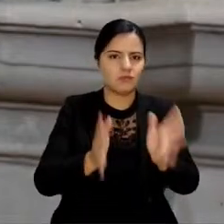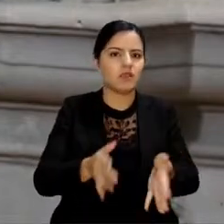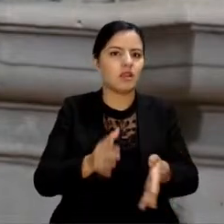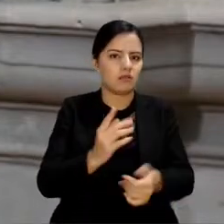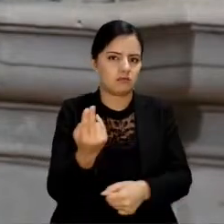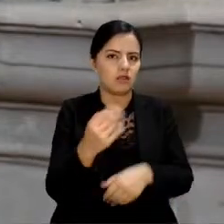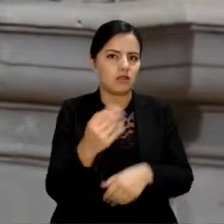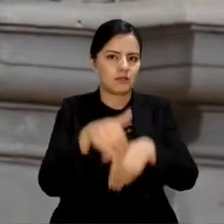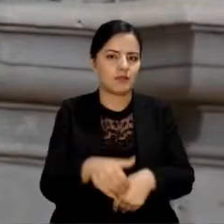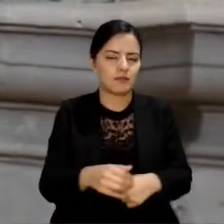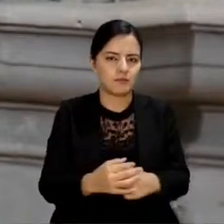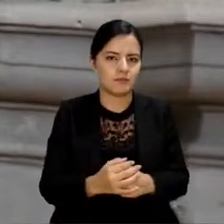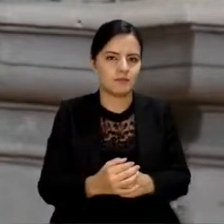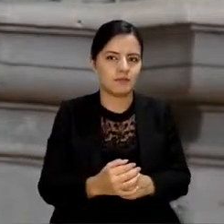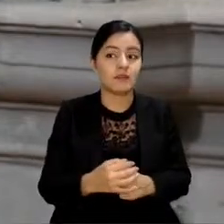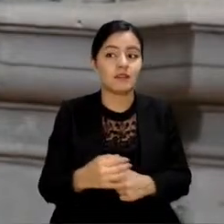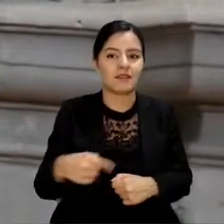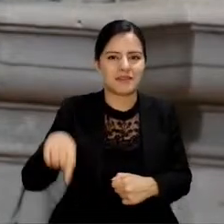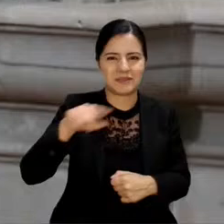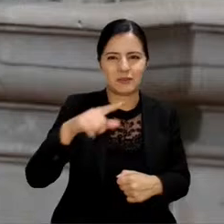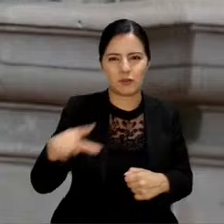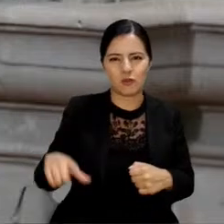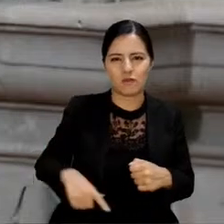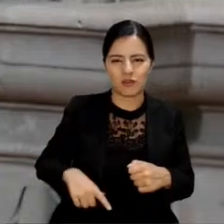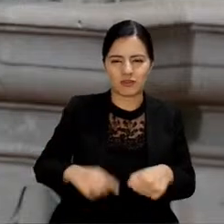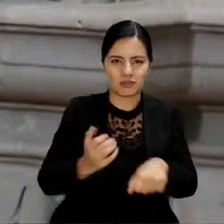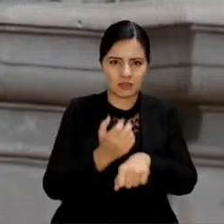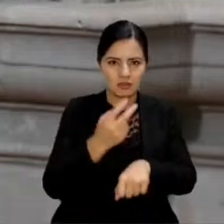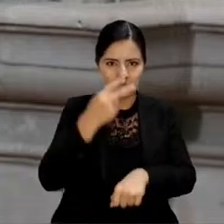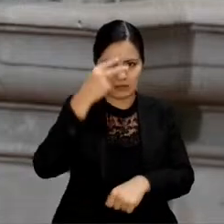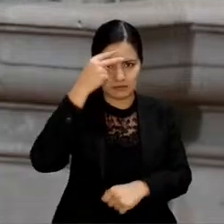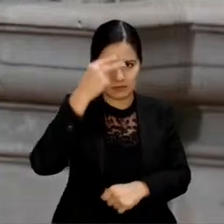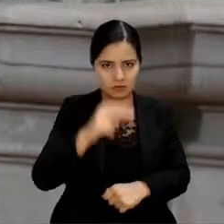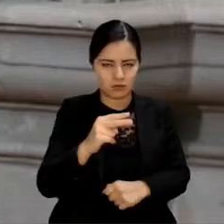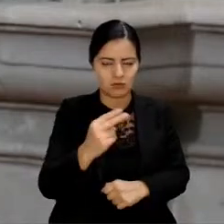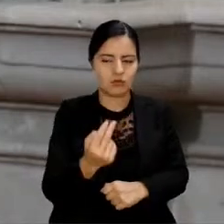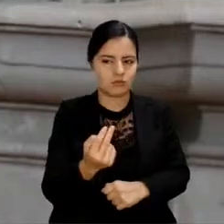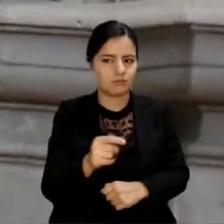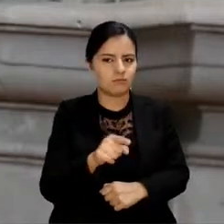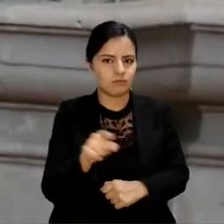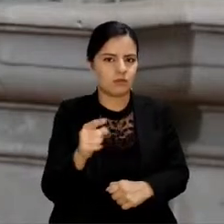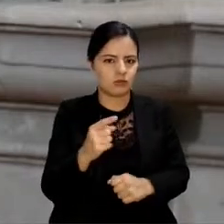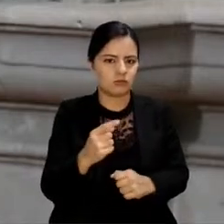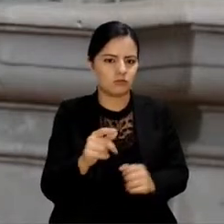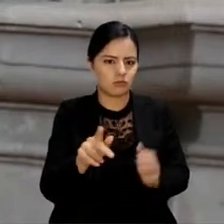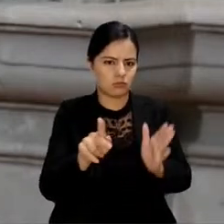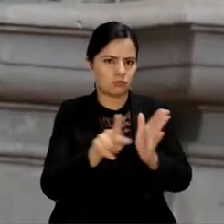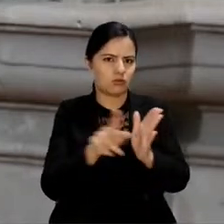en el periódico oficial. Lo tendré entendido los gobernadores del Estado de México, haciendo que se publique y se